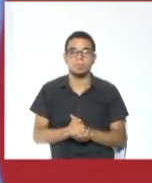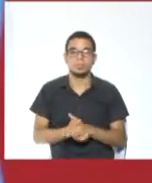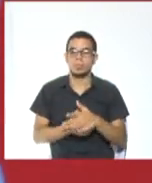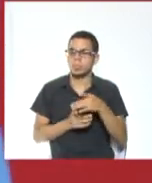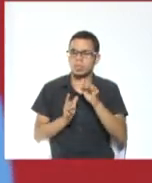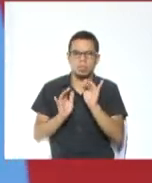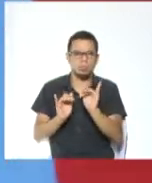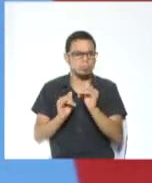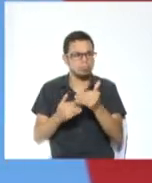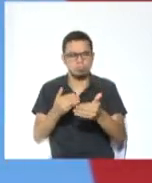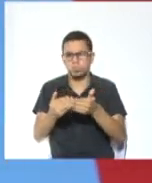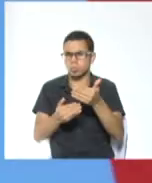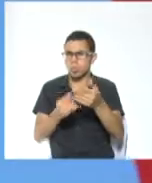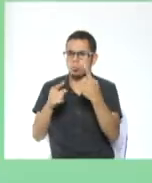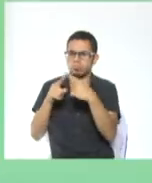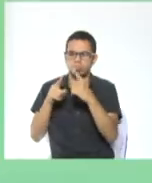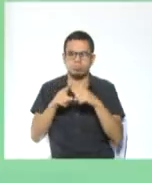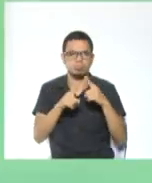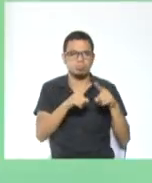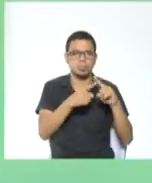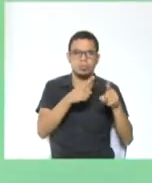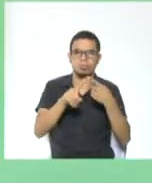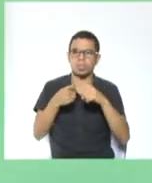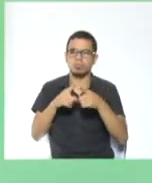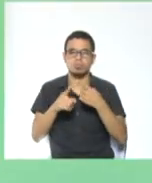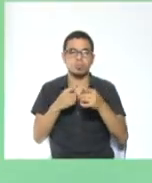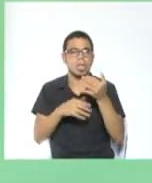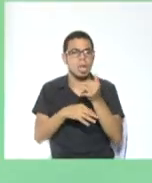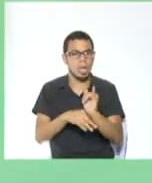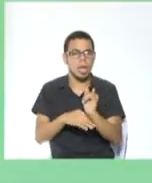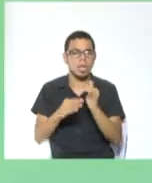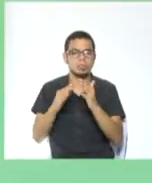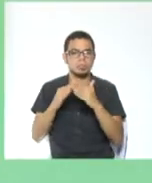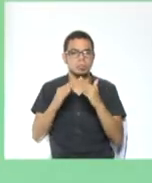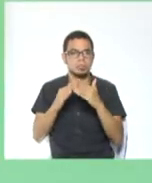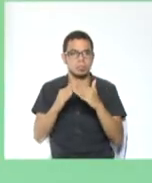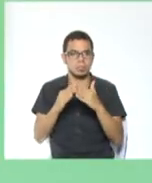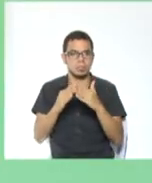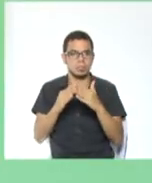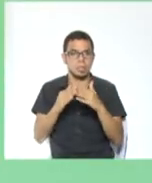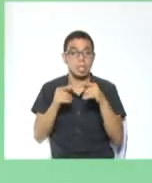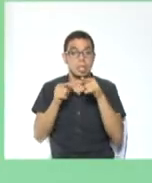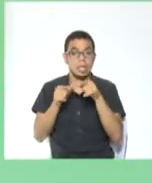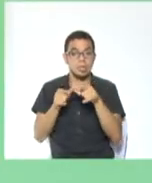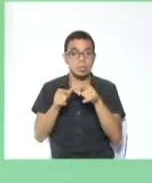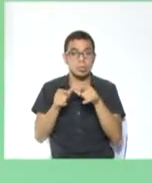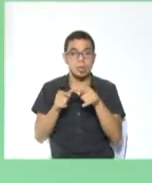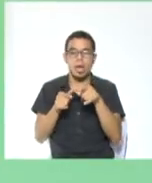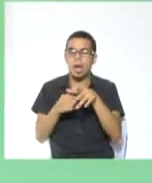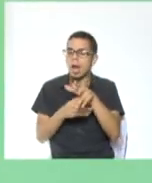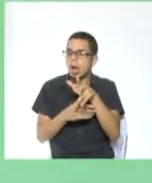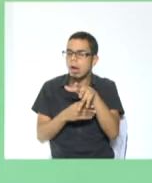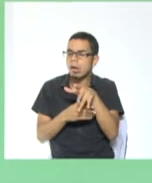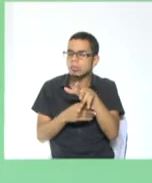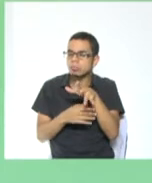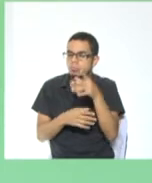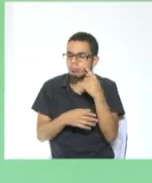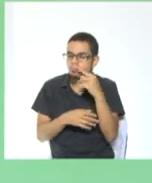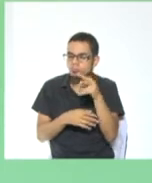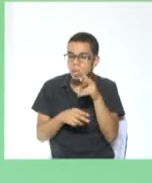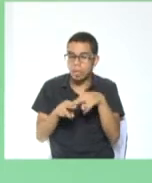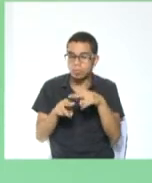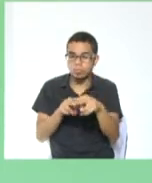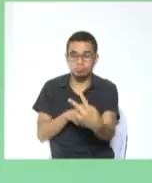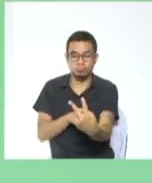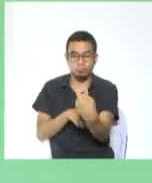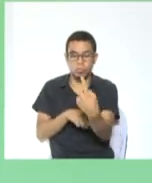lo podemos hacer con otros objetos que tengamos en casa. Así podemos fomentar con ellos el reconocimiento de muchos